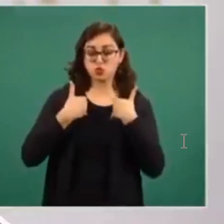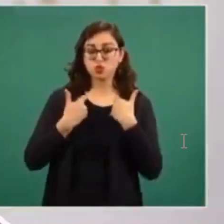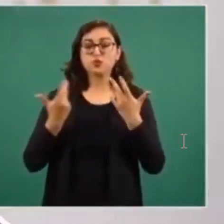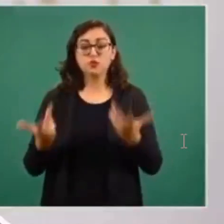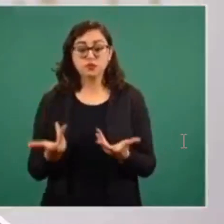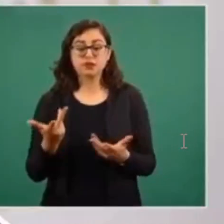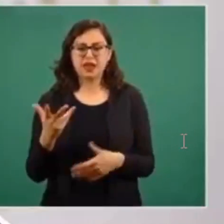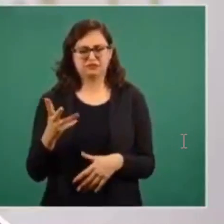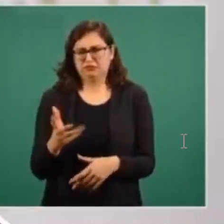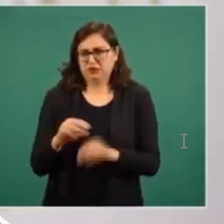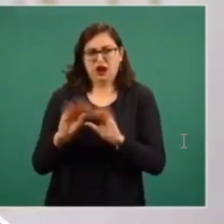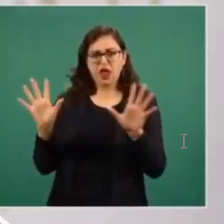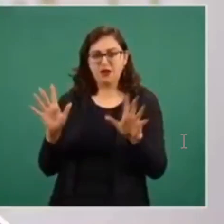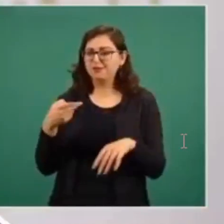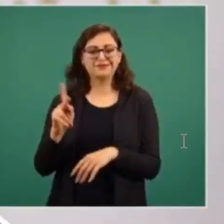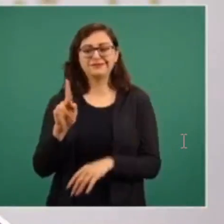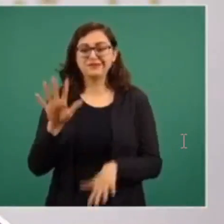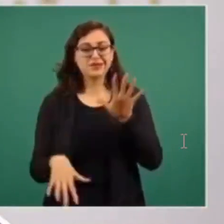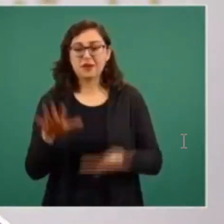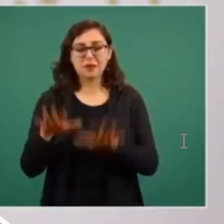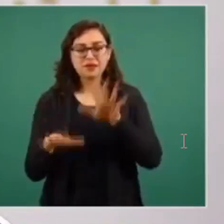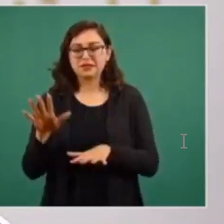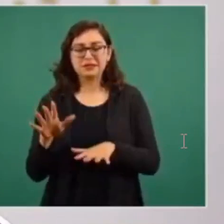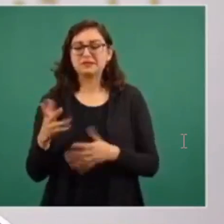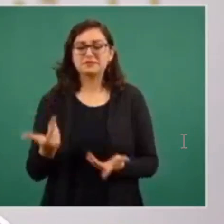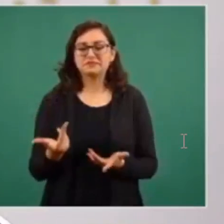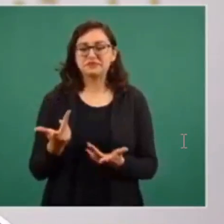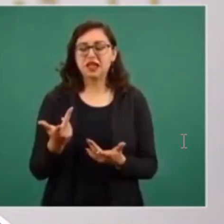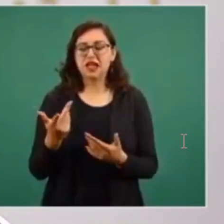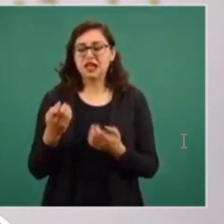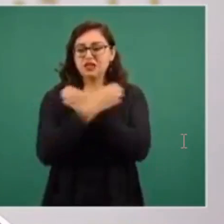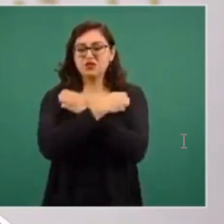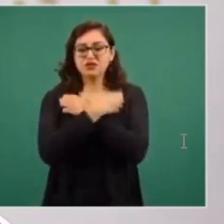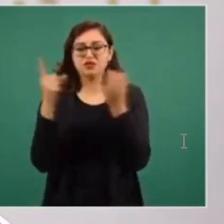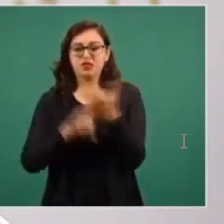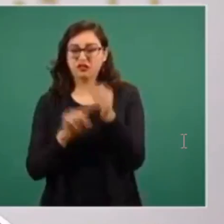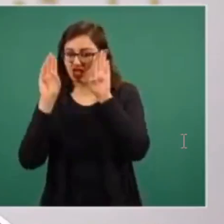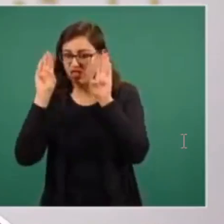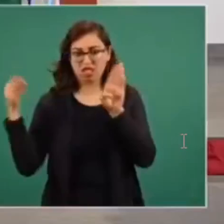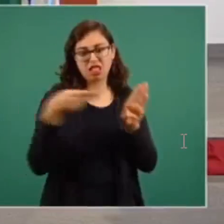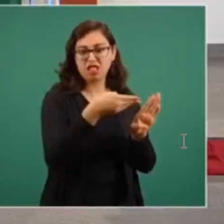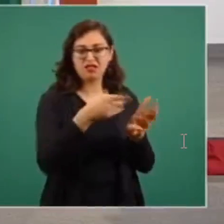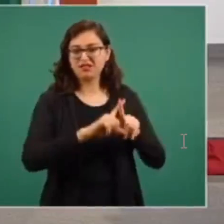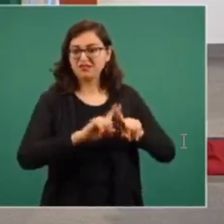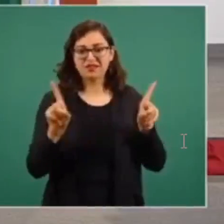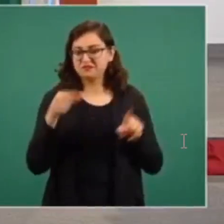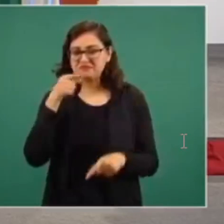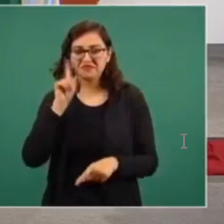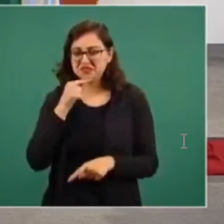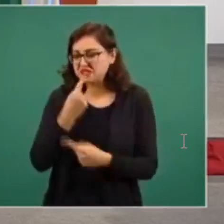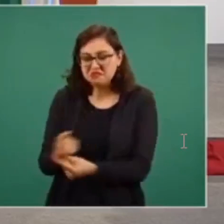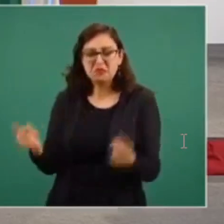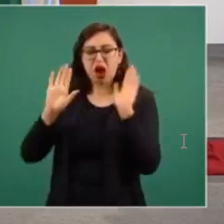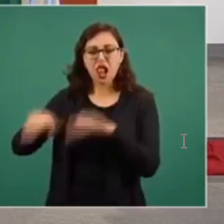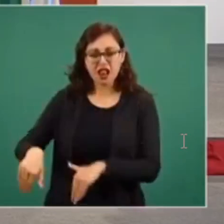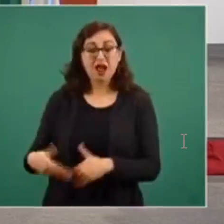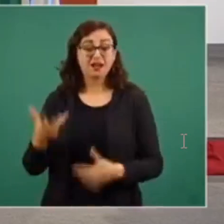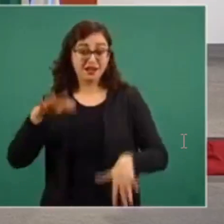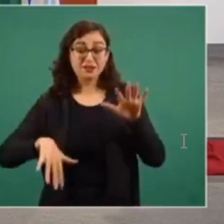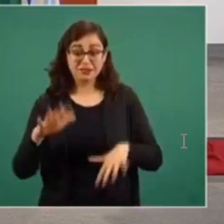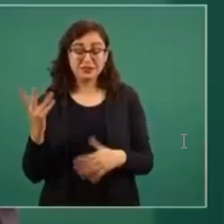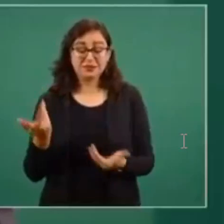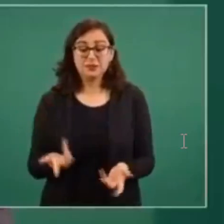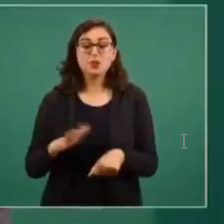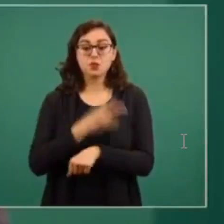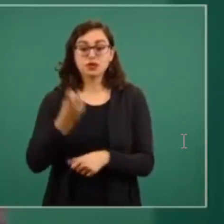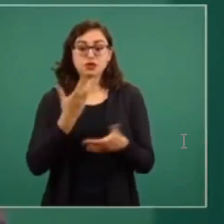en los sistemas educativos la atención muchas veces está puesta en otros lados del sistema y no en las niñas y los niños. Pues bien, al diseñar pues